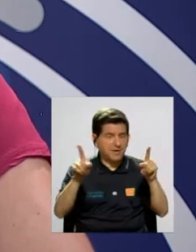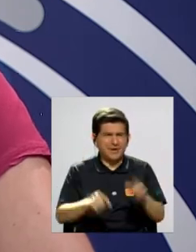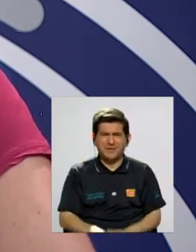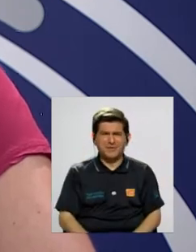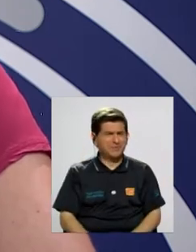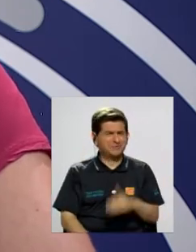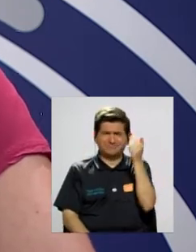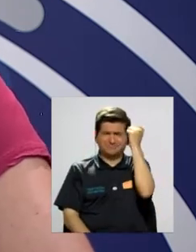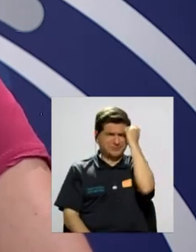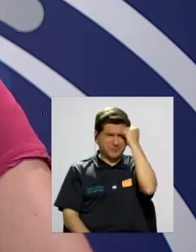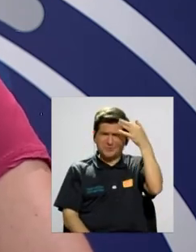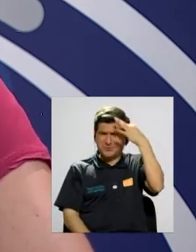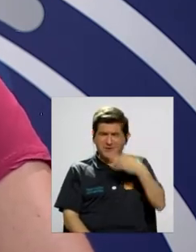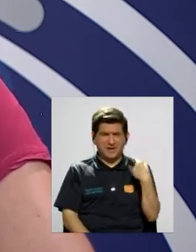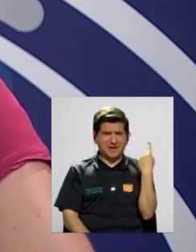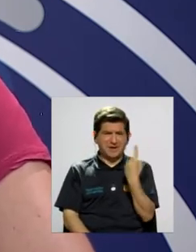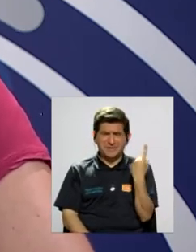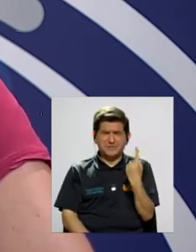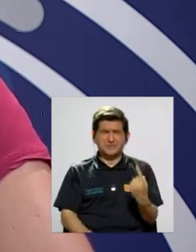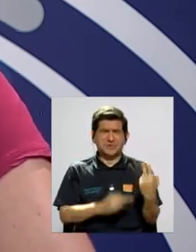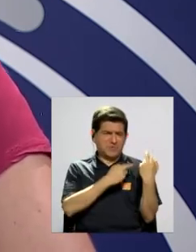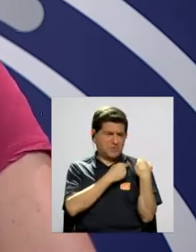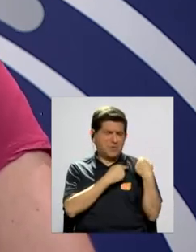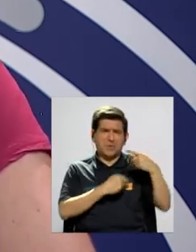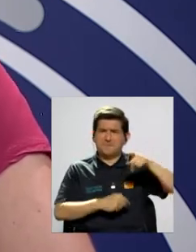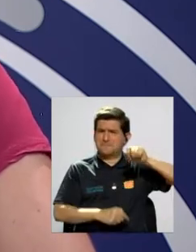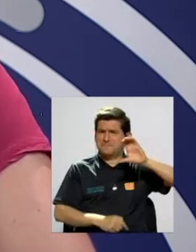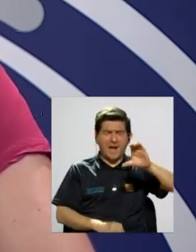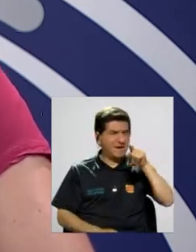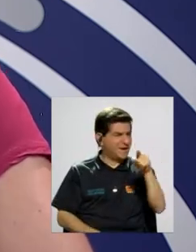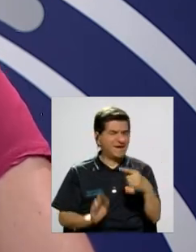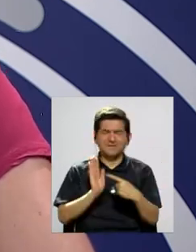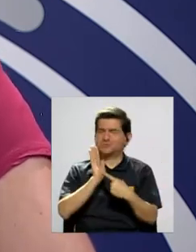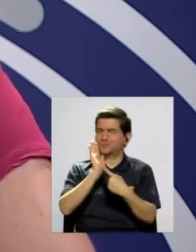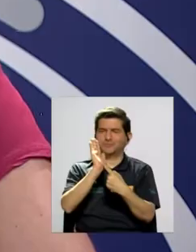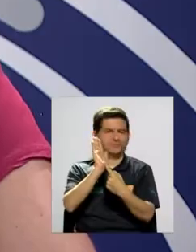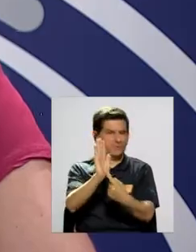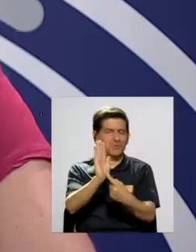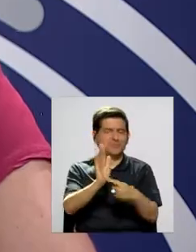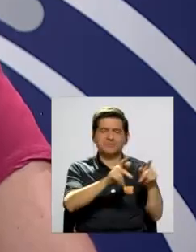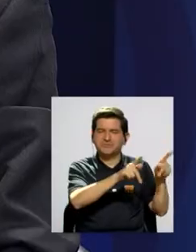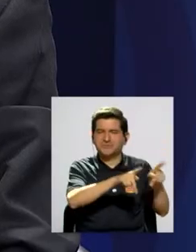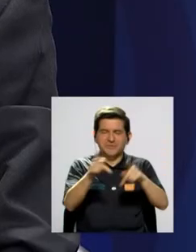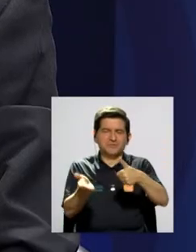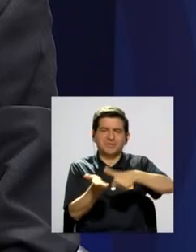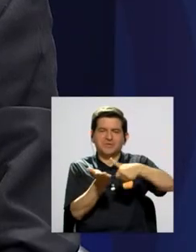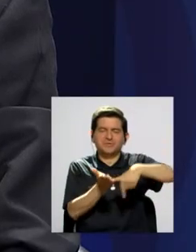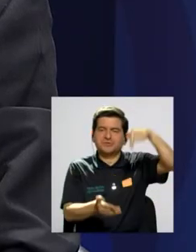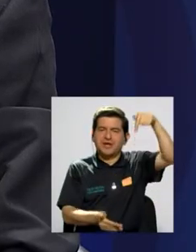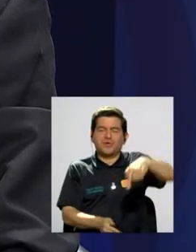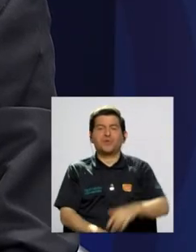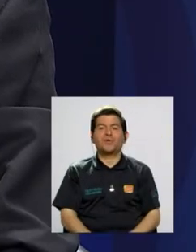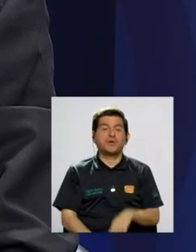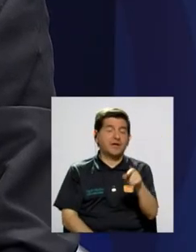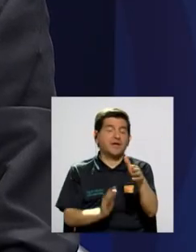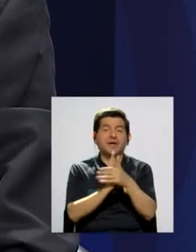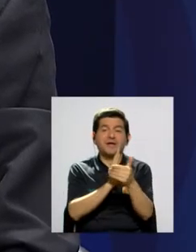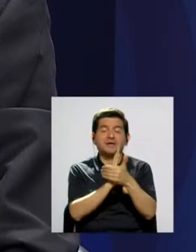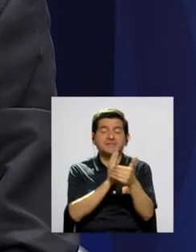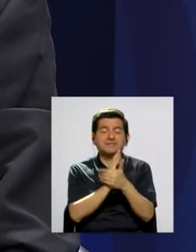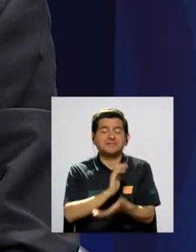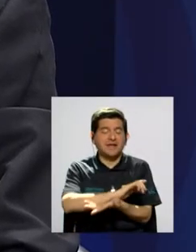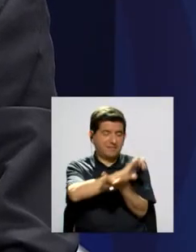iluso pensar que esto es solamente responsabilidad del PAC. No, no fue eso, me parece a mí, lo que la gente votó el día de hoy. Esas capacidades de